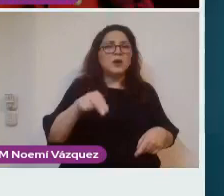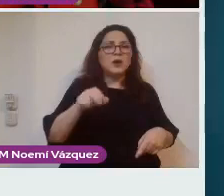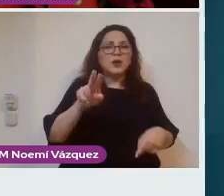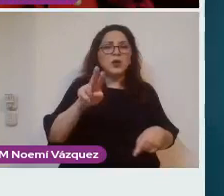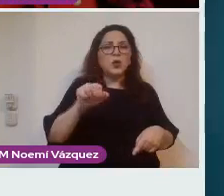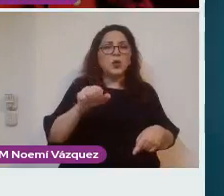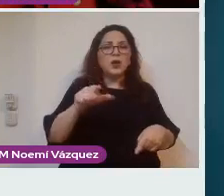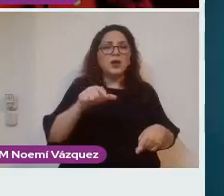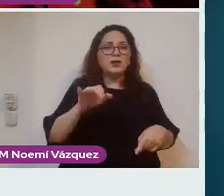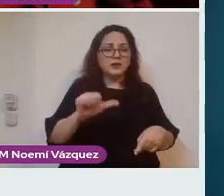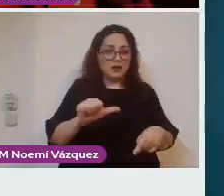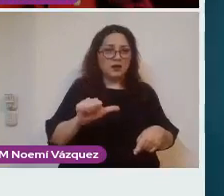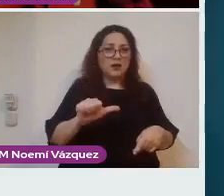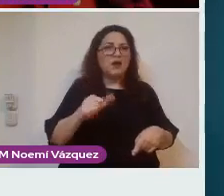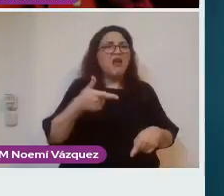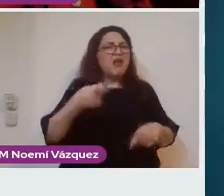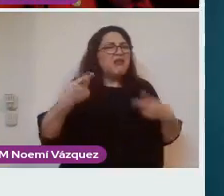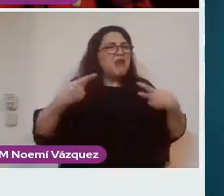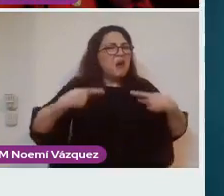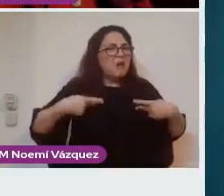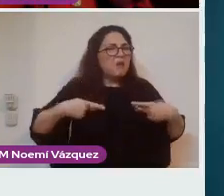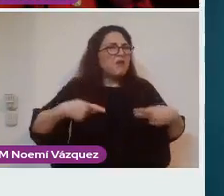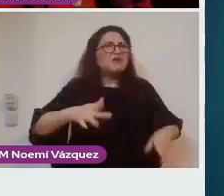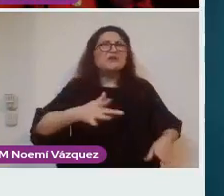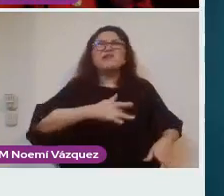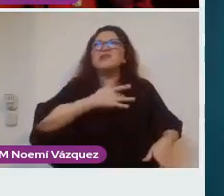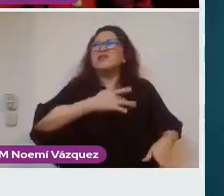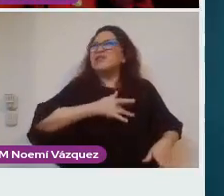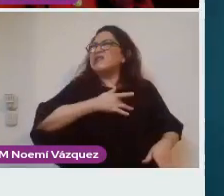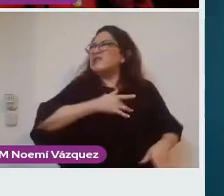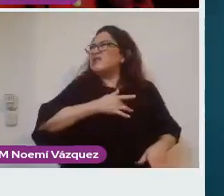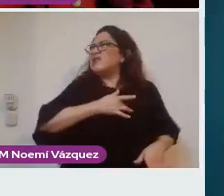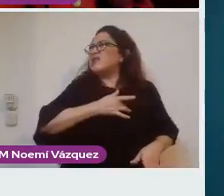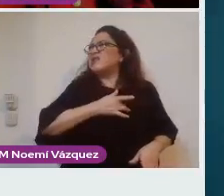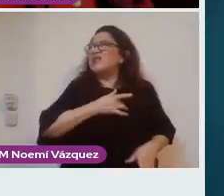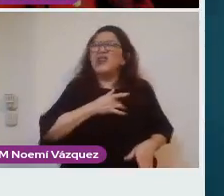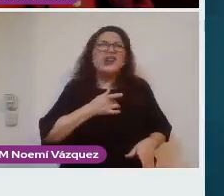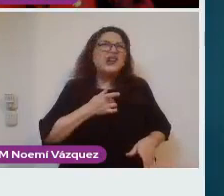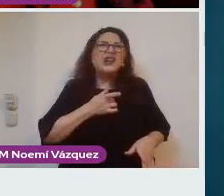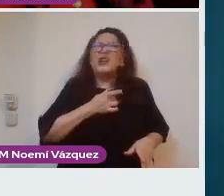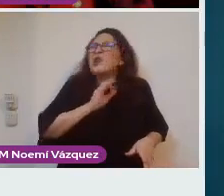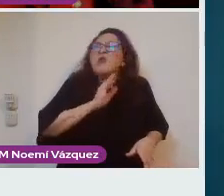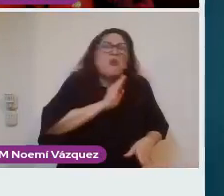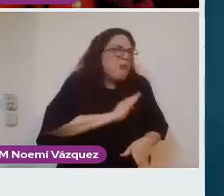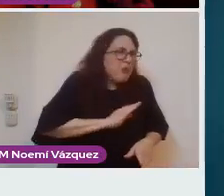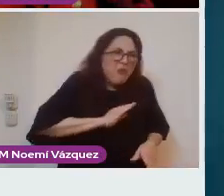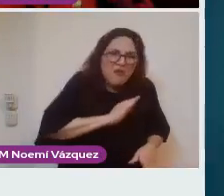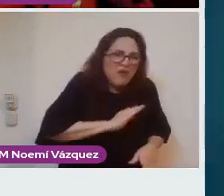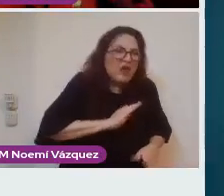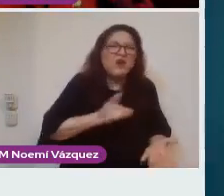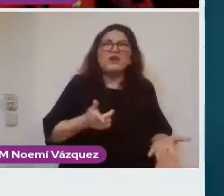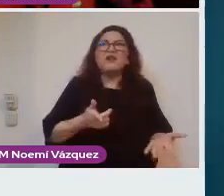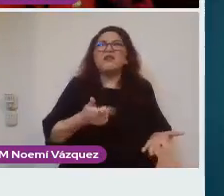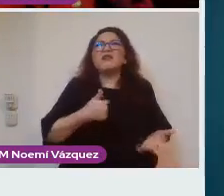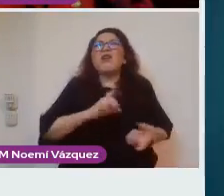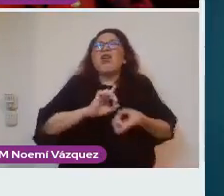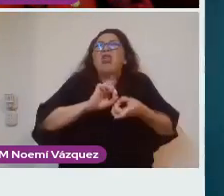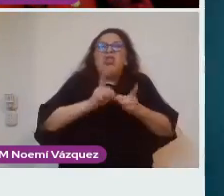como ustedes bien lo están reflexionando, cómo en ese momento empieza a desarrollar este tipo